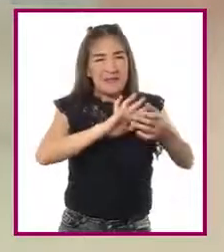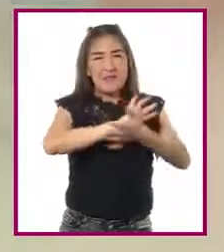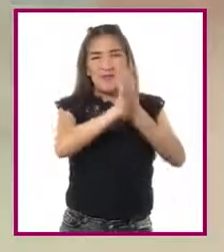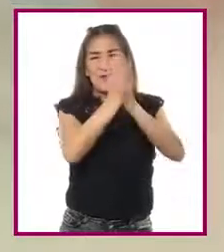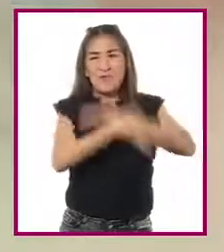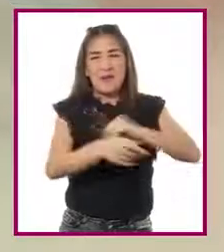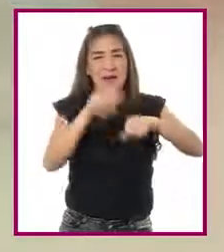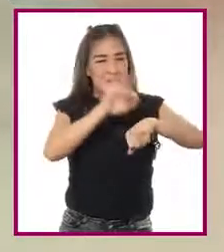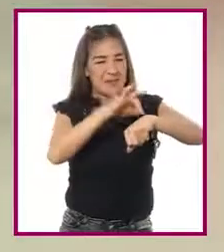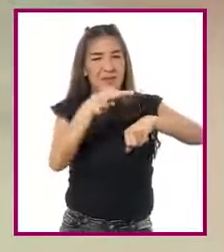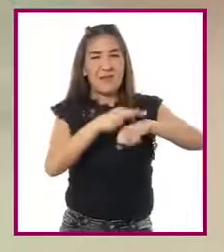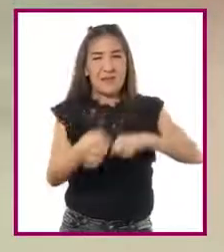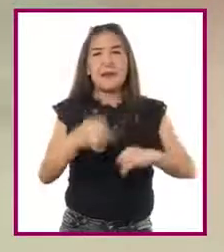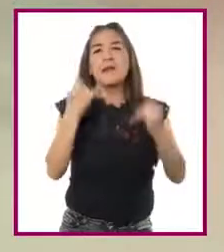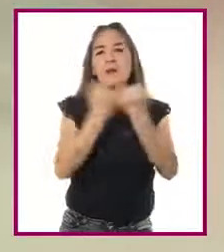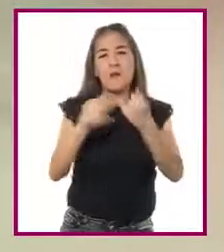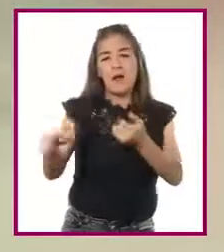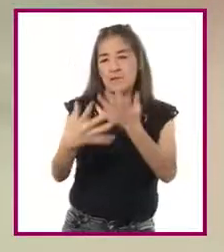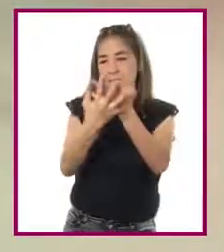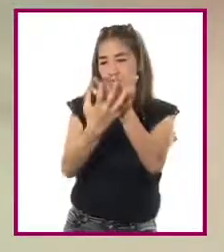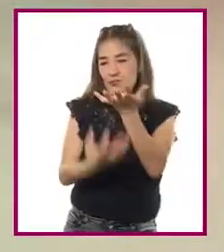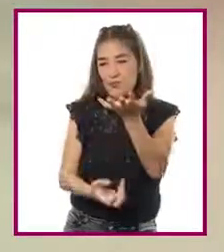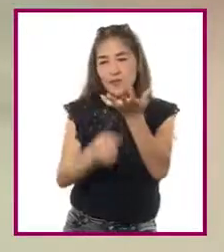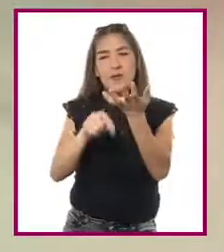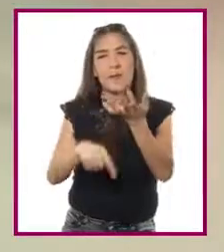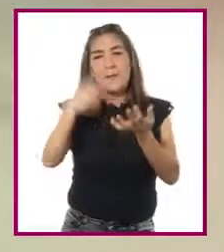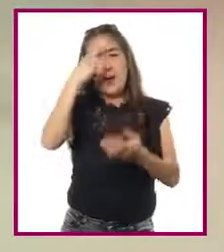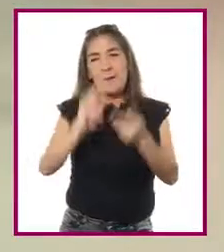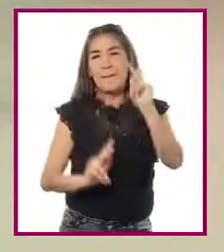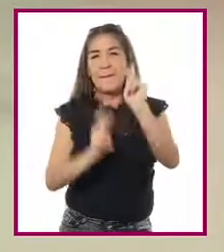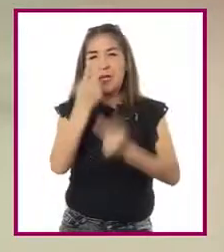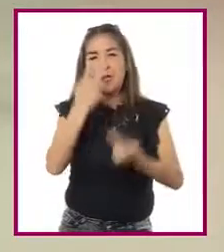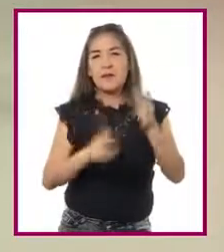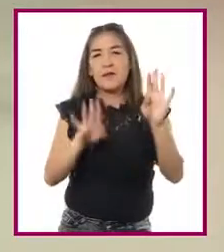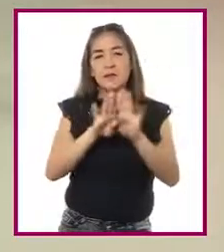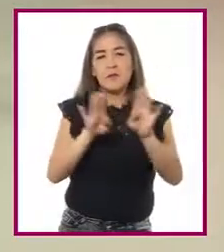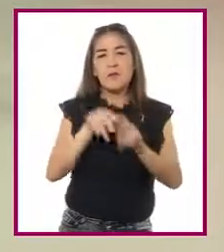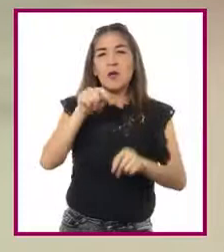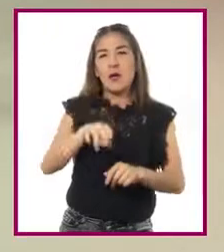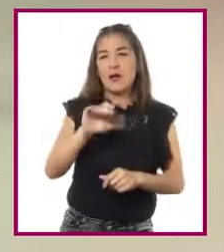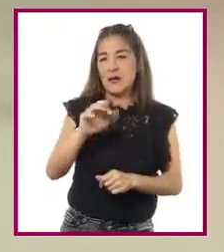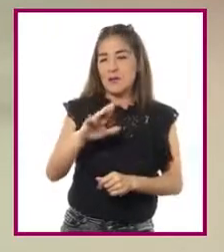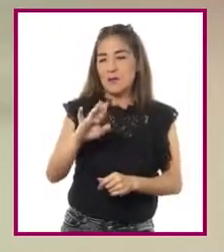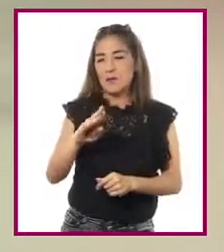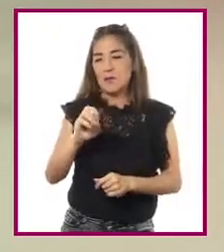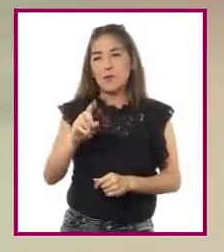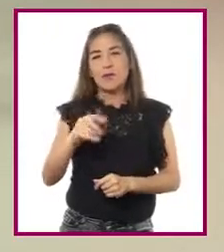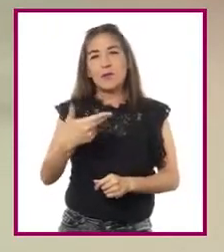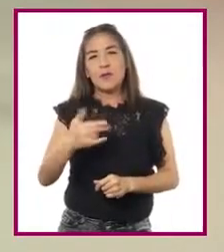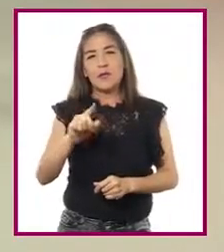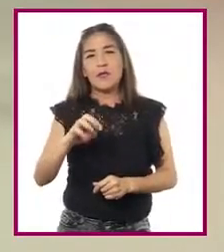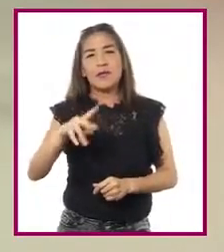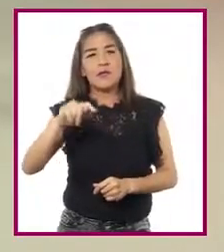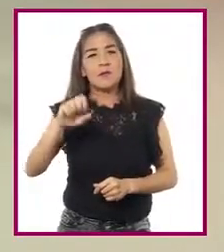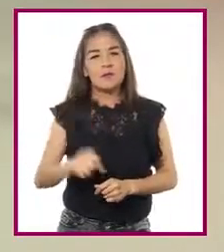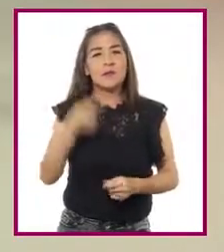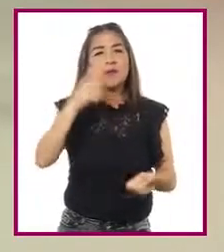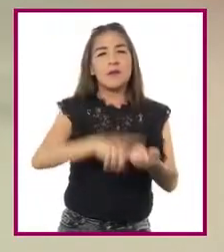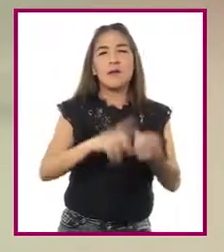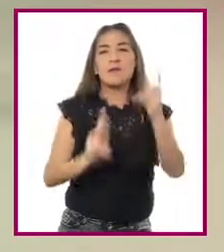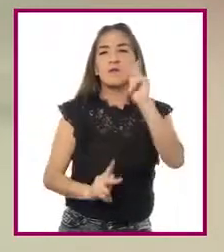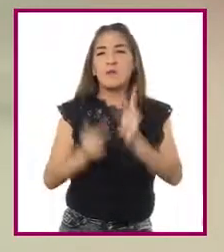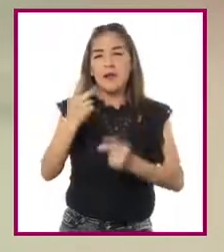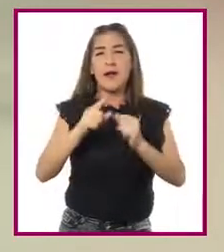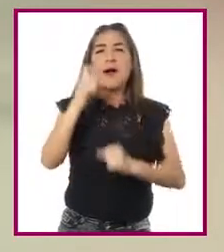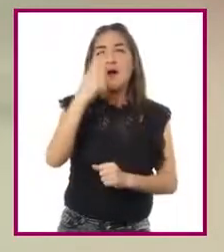presentes en procesos como la fotosíntesis, que permite a las plantas producir carbohidratos a partir de dióxido de carbono, agua y